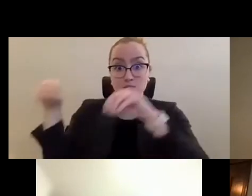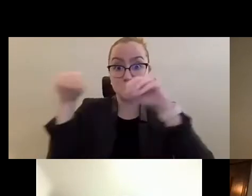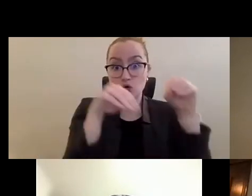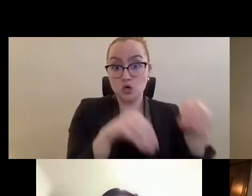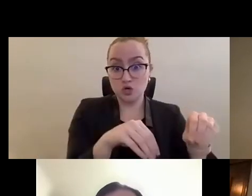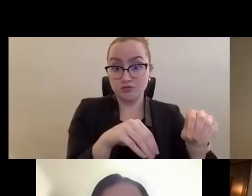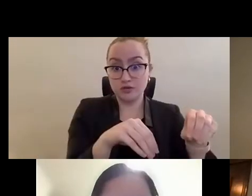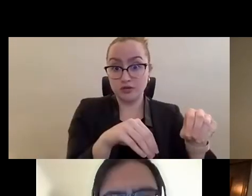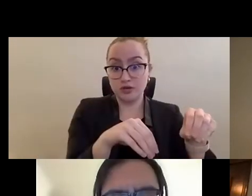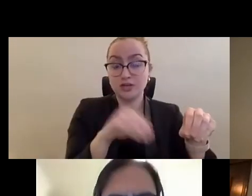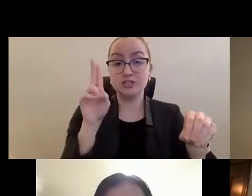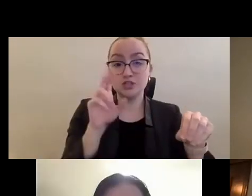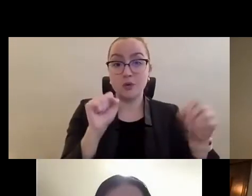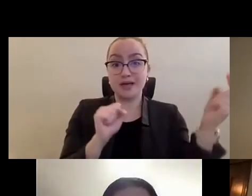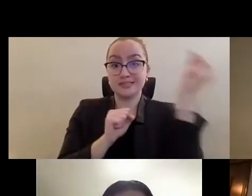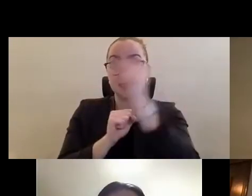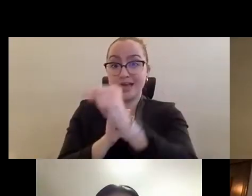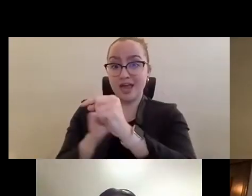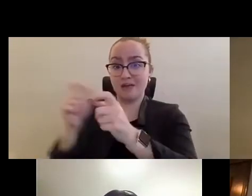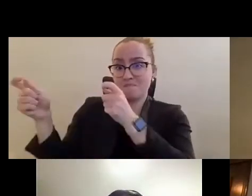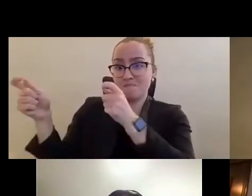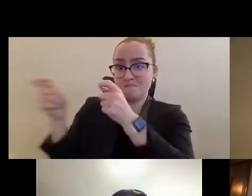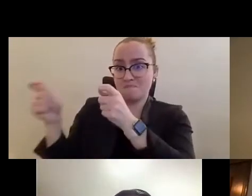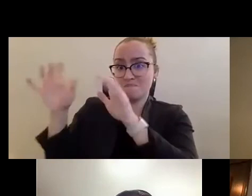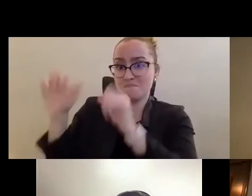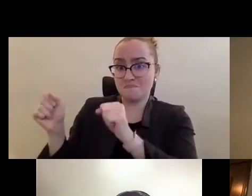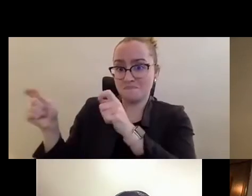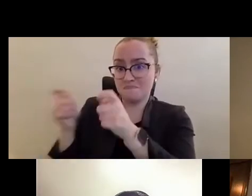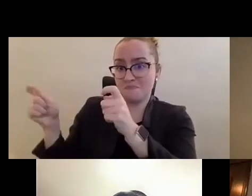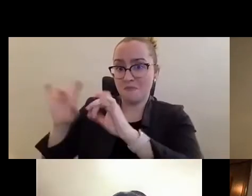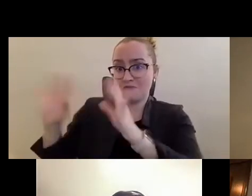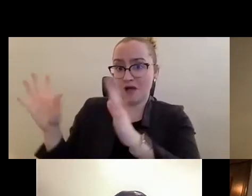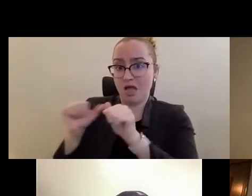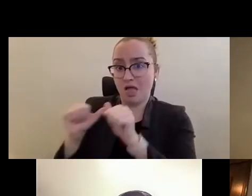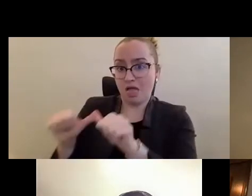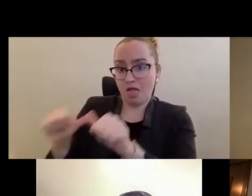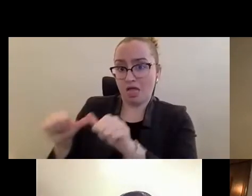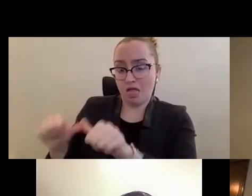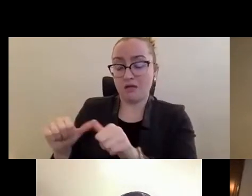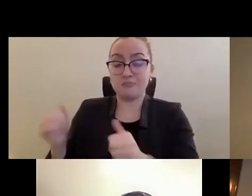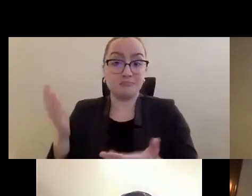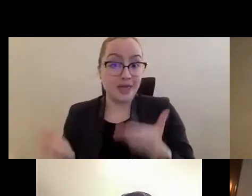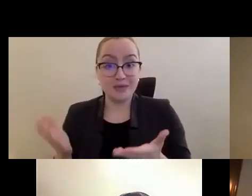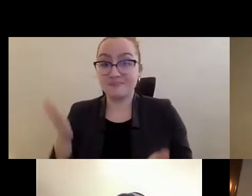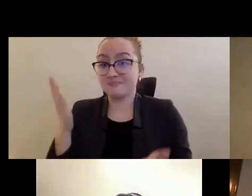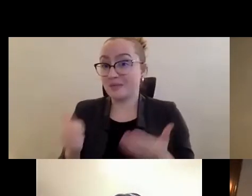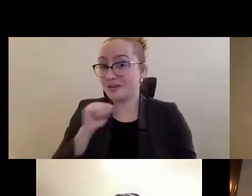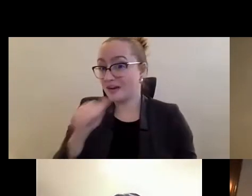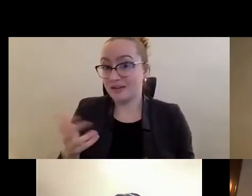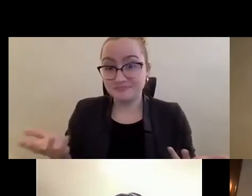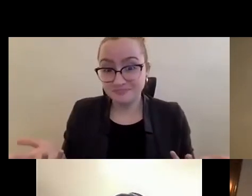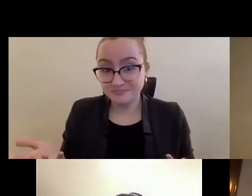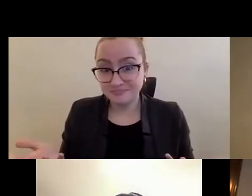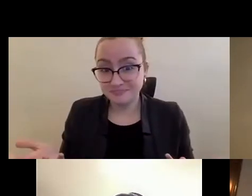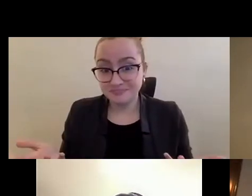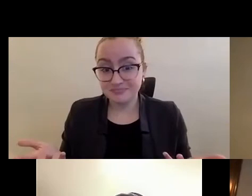mi familia es de Egipto, y yo no pienso que mi familia hubiese venido inmigrado a Estados Unidos, por ahí sí, por